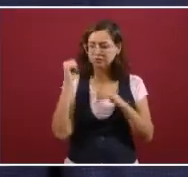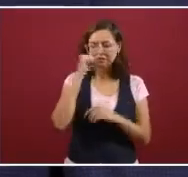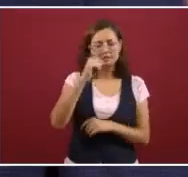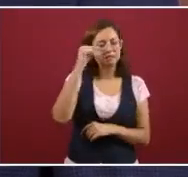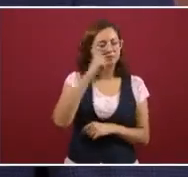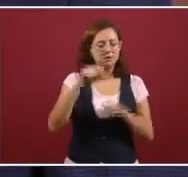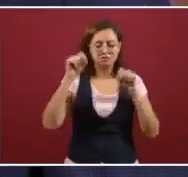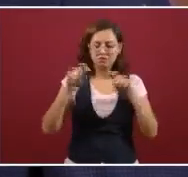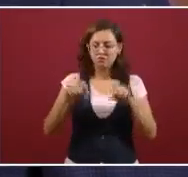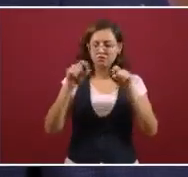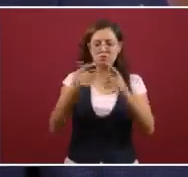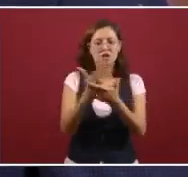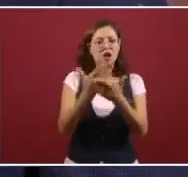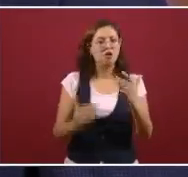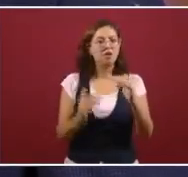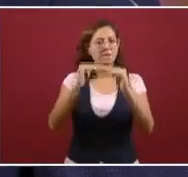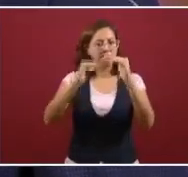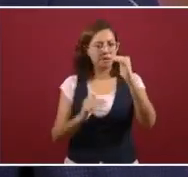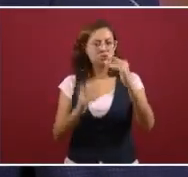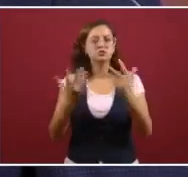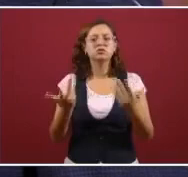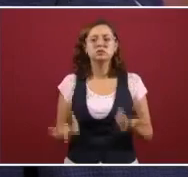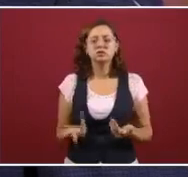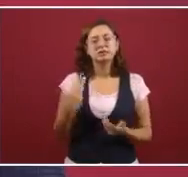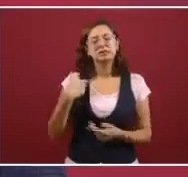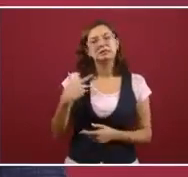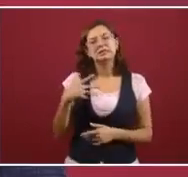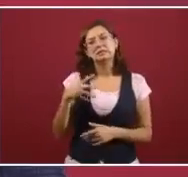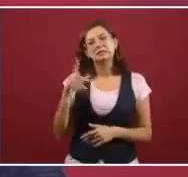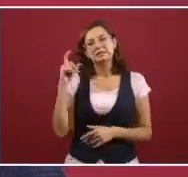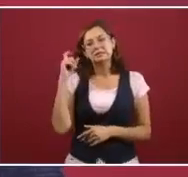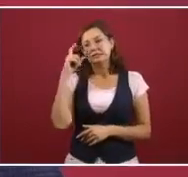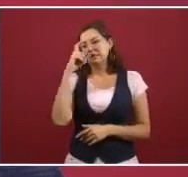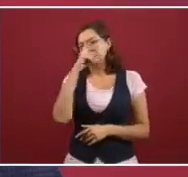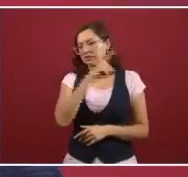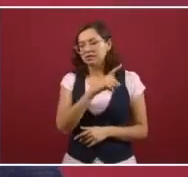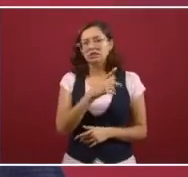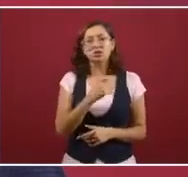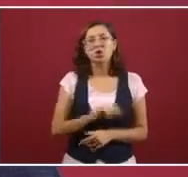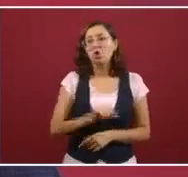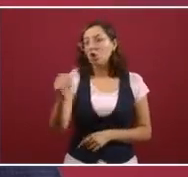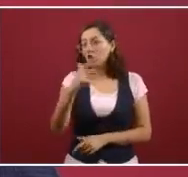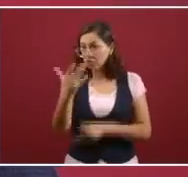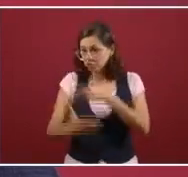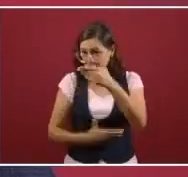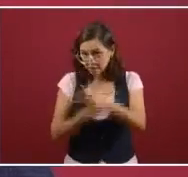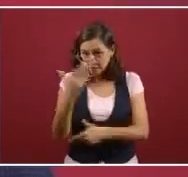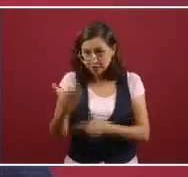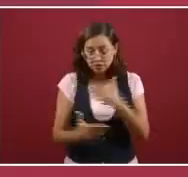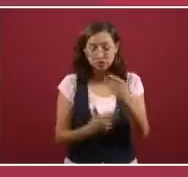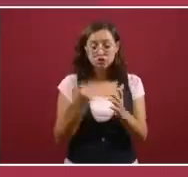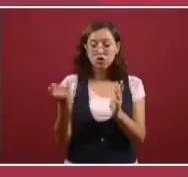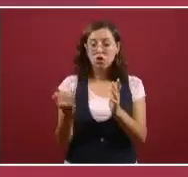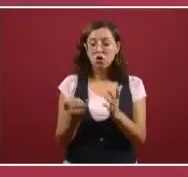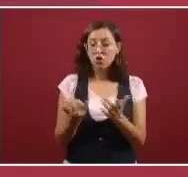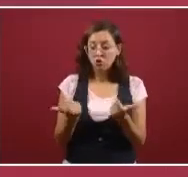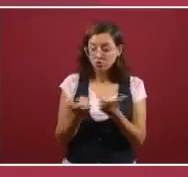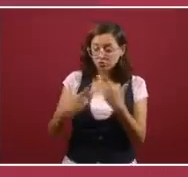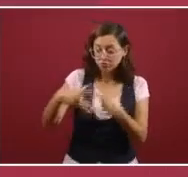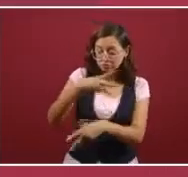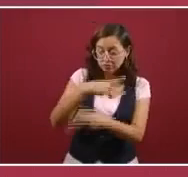esta administración, y yo creo que es difícil ver algún otro servicio financiero que en tan corto tiempo